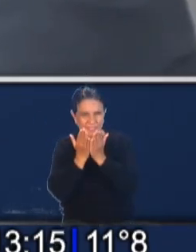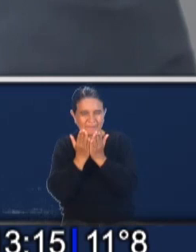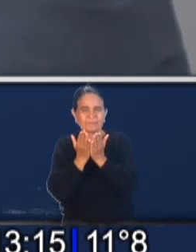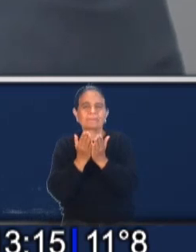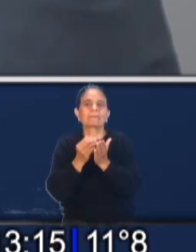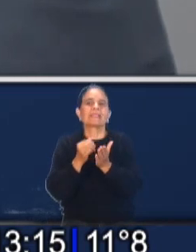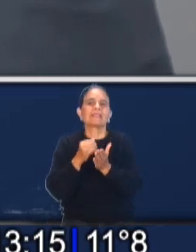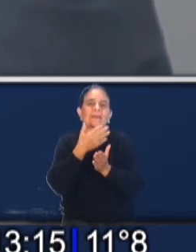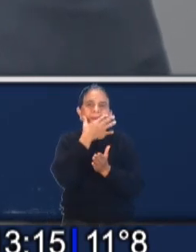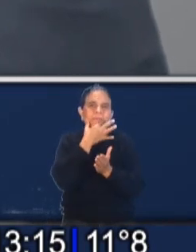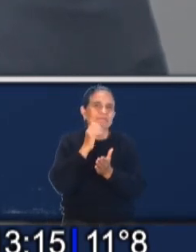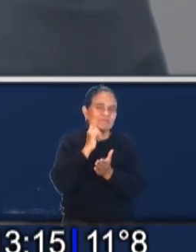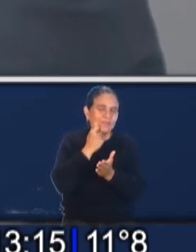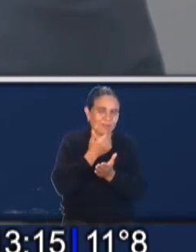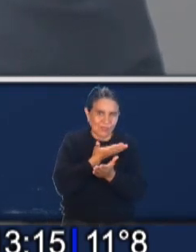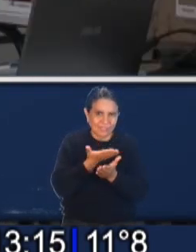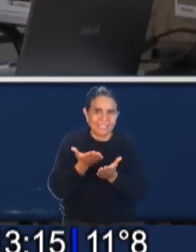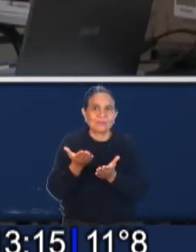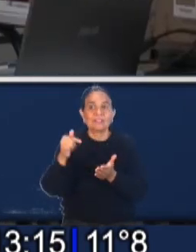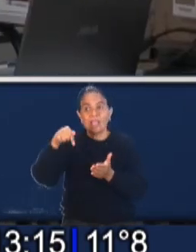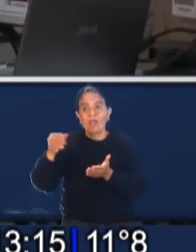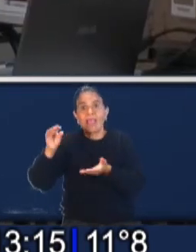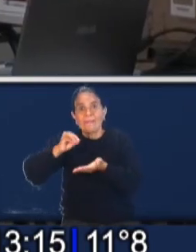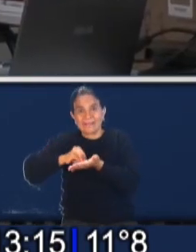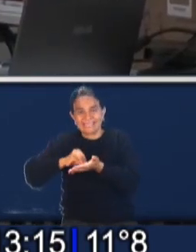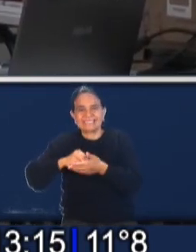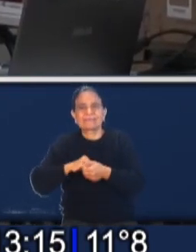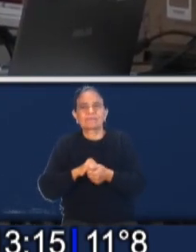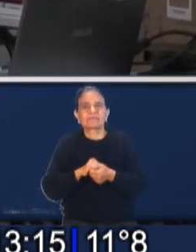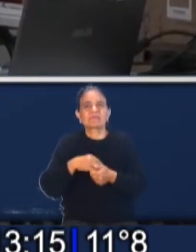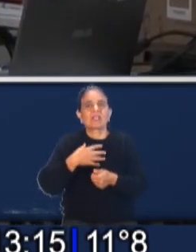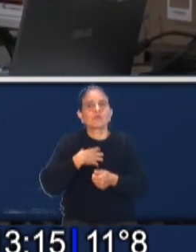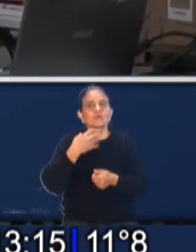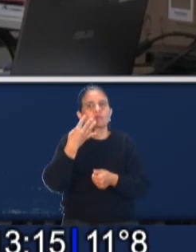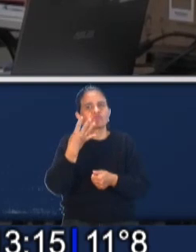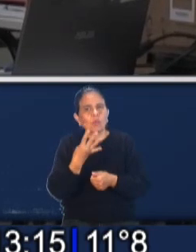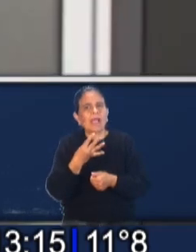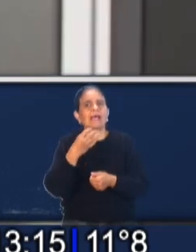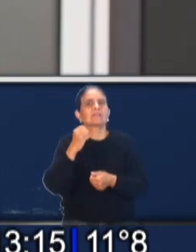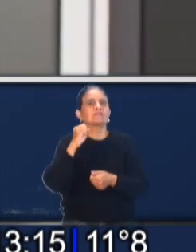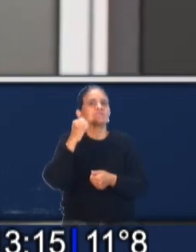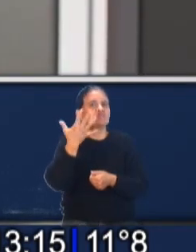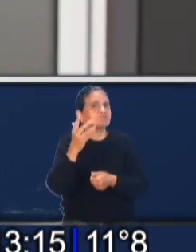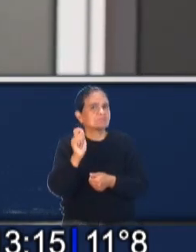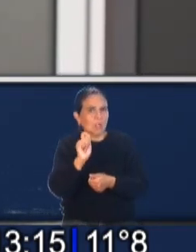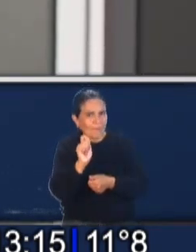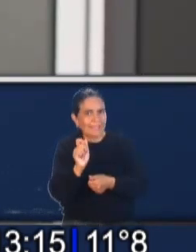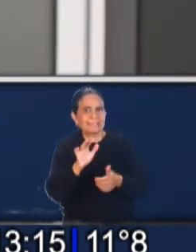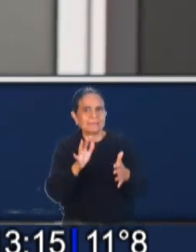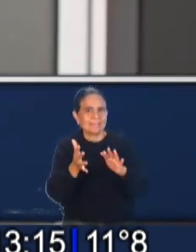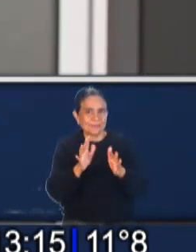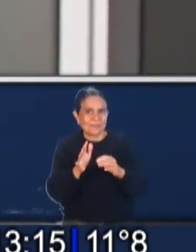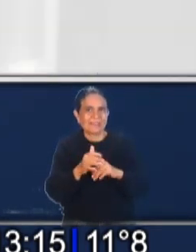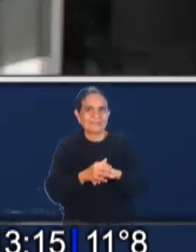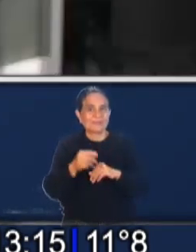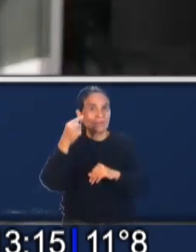para sumarle a esto, digamos. Son 4 a 5 meses, es lo que más o menos calculo. Y bueno, expectativas las